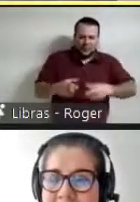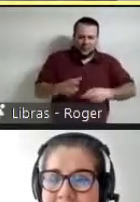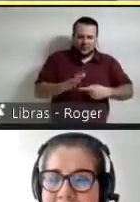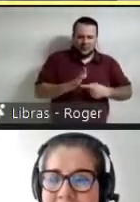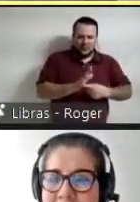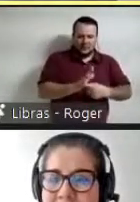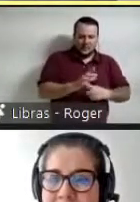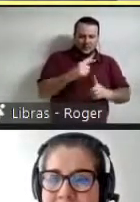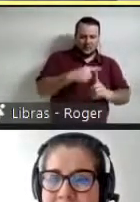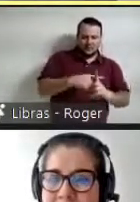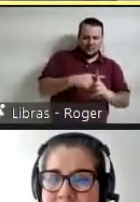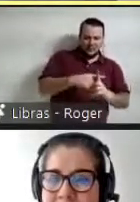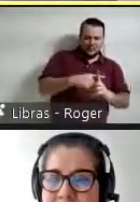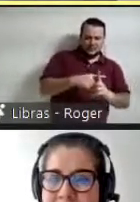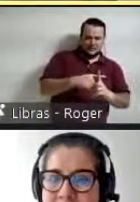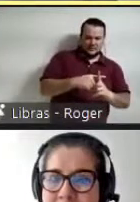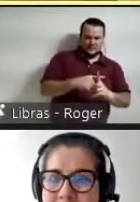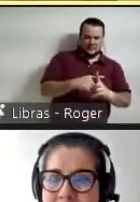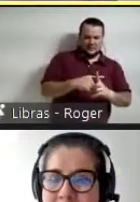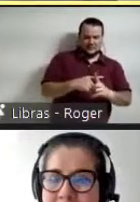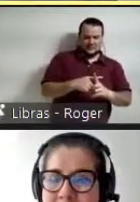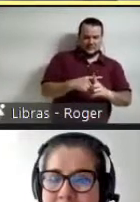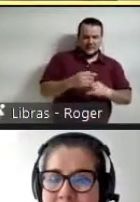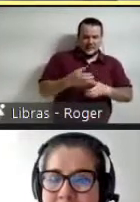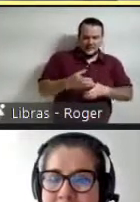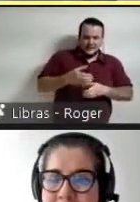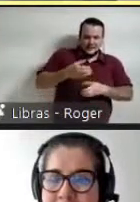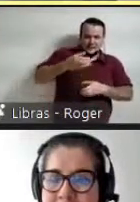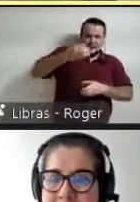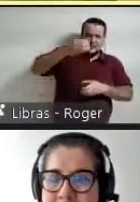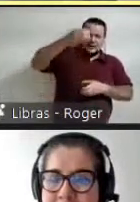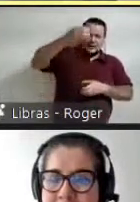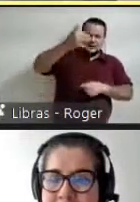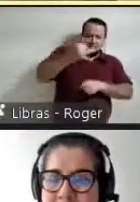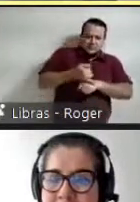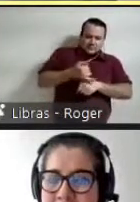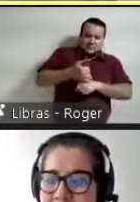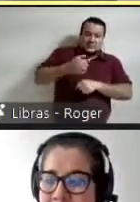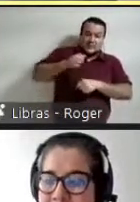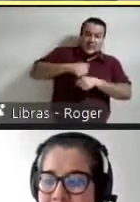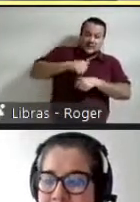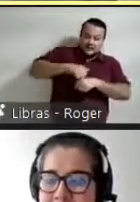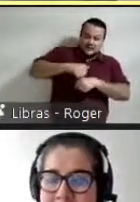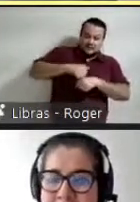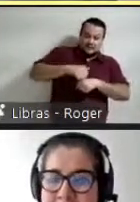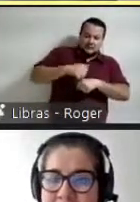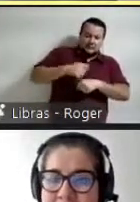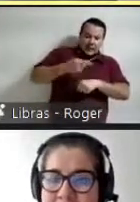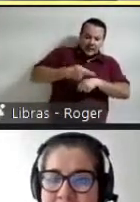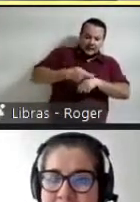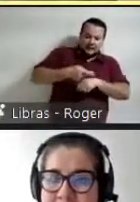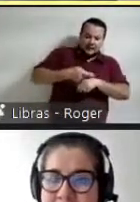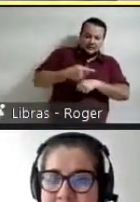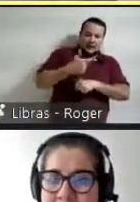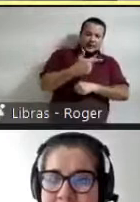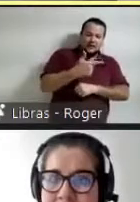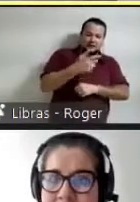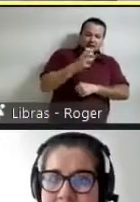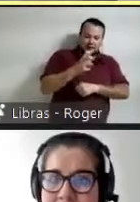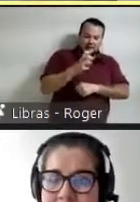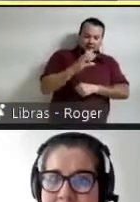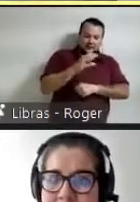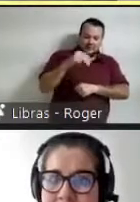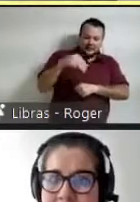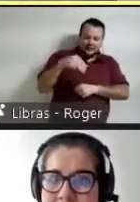columnas de hormigón de 25 centímetros por 25 regiza por elementos diagonales crean un perímetro